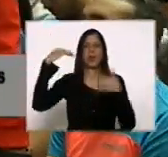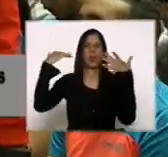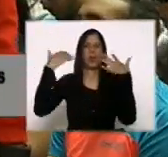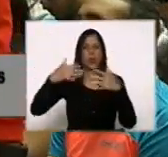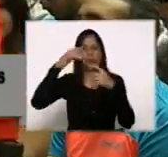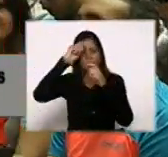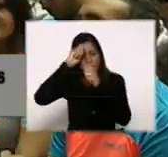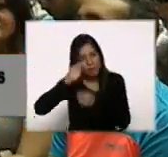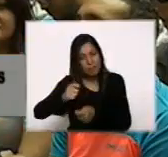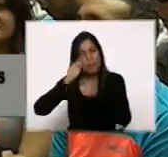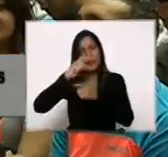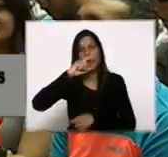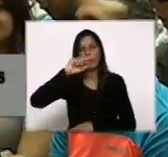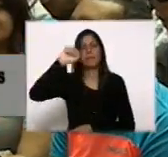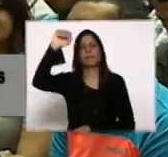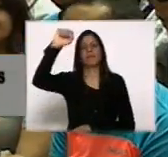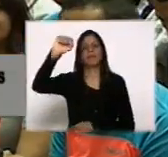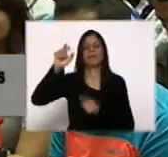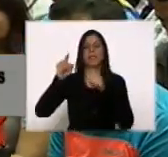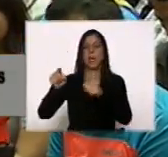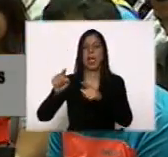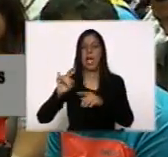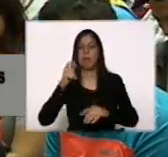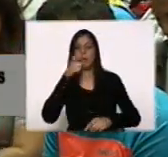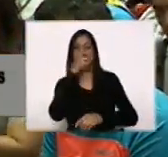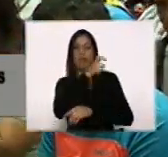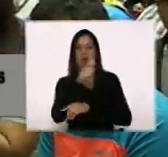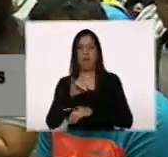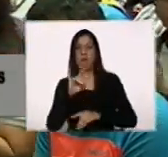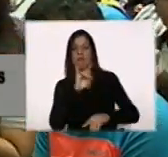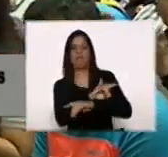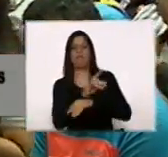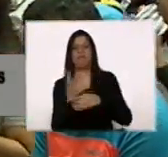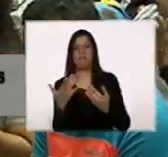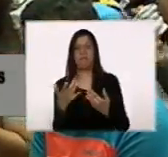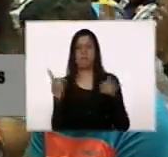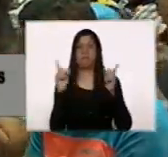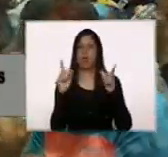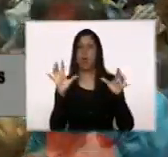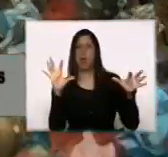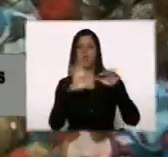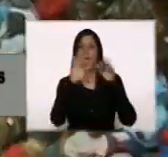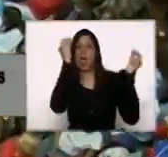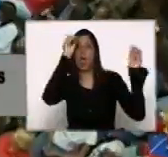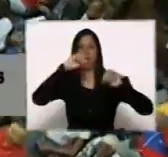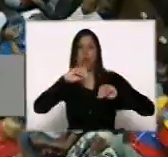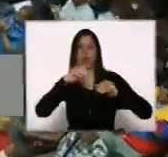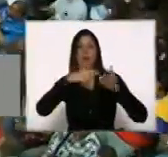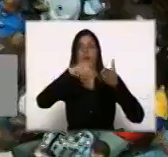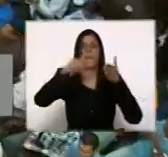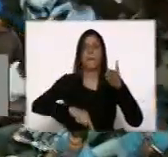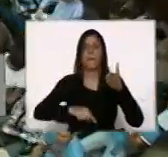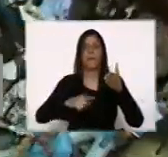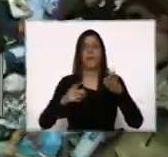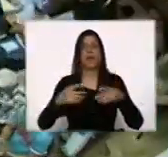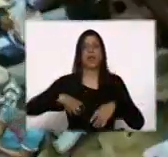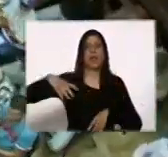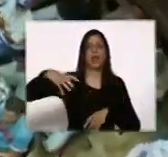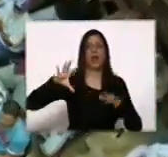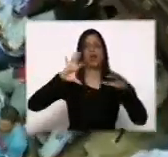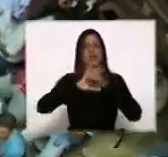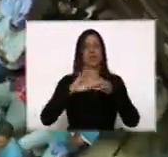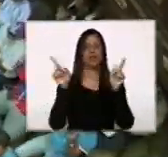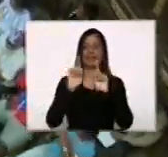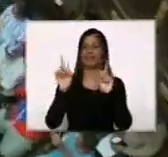Maduro, pero jamás, jamás traicionará al pueblo, jamás irá a un pacto de élite. Es con el pueblo, y es con la